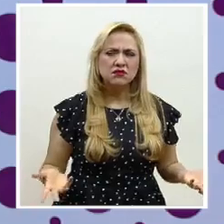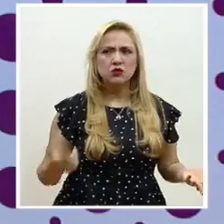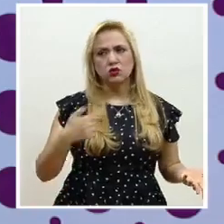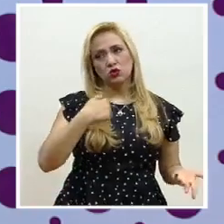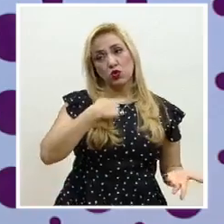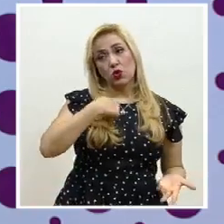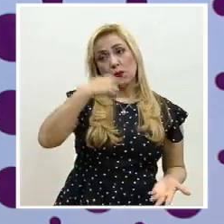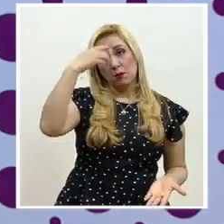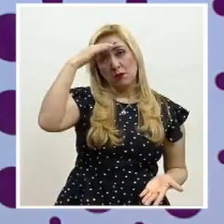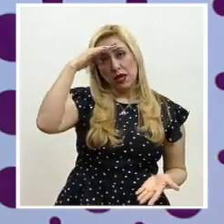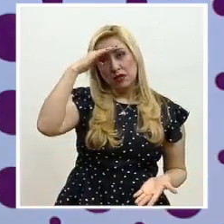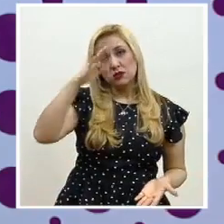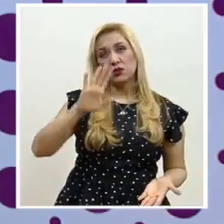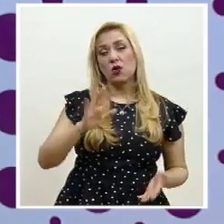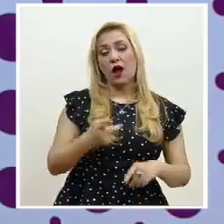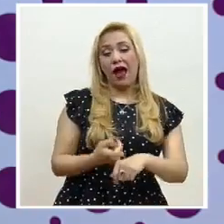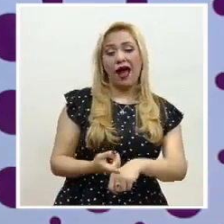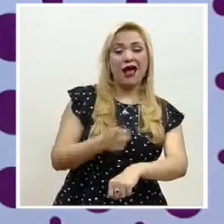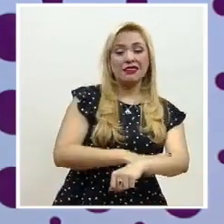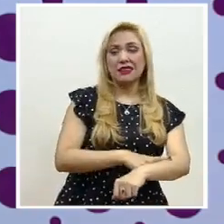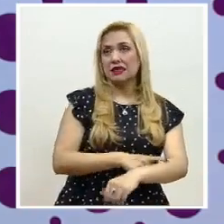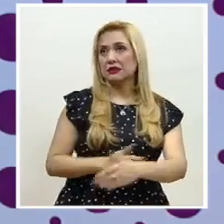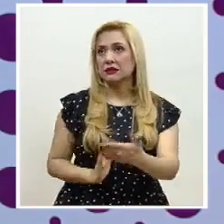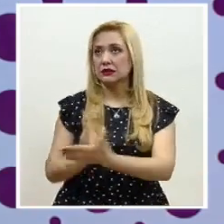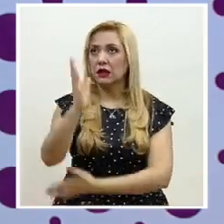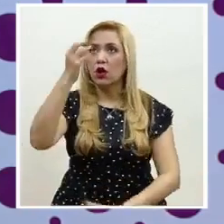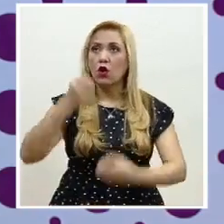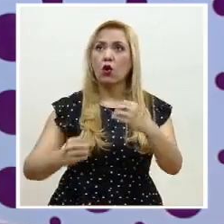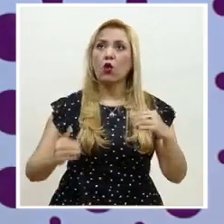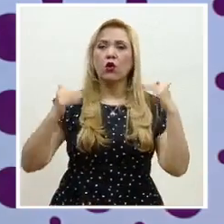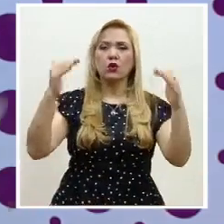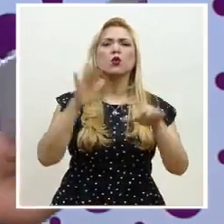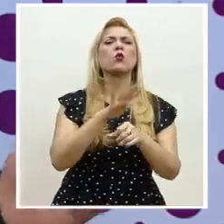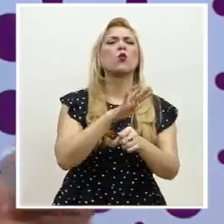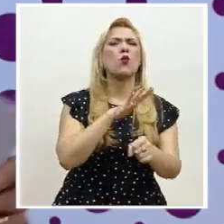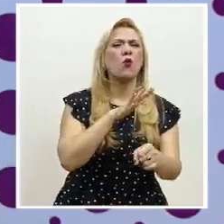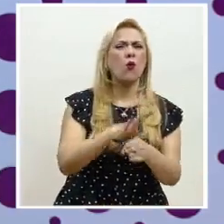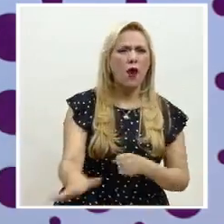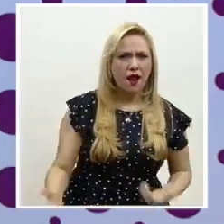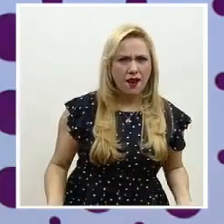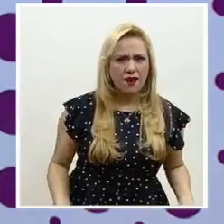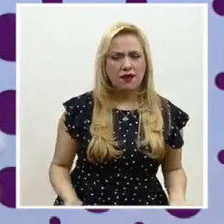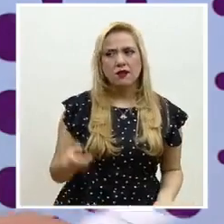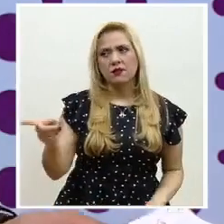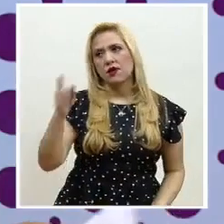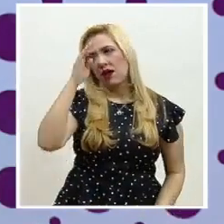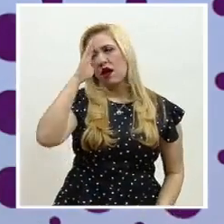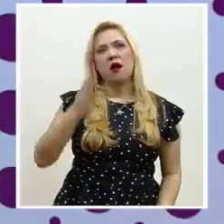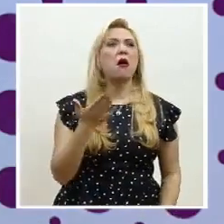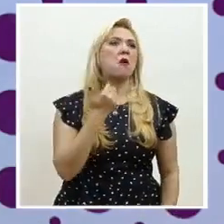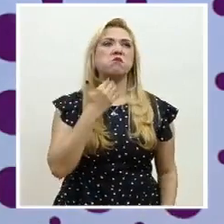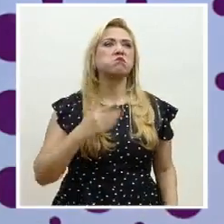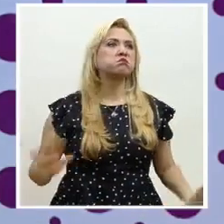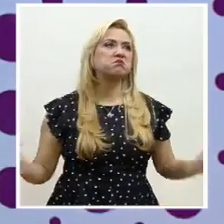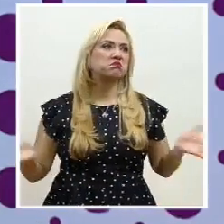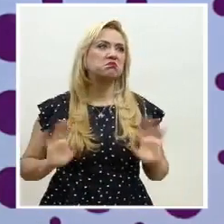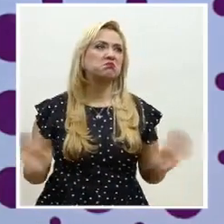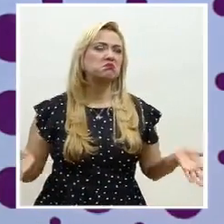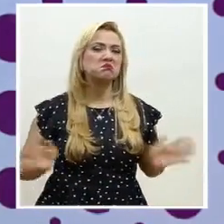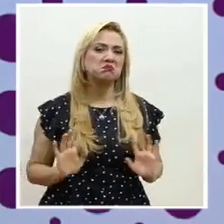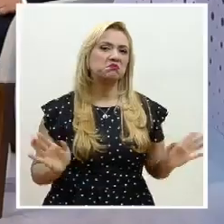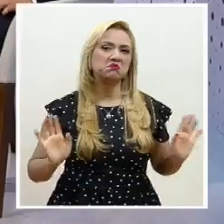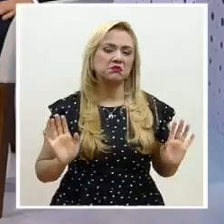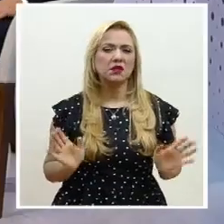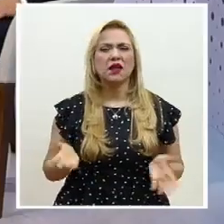experiencia profesional previa a llegar a la corte, la ideal sería esta. Si es que existe un ideal, capaz que para ti dices, bueno, no la hay y simplemente me gusta,